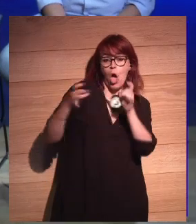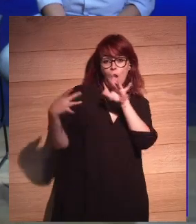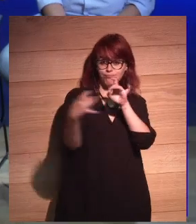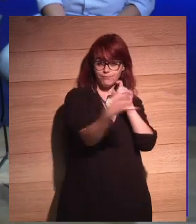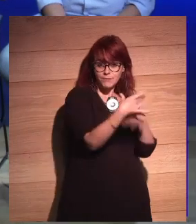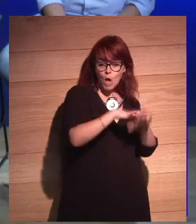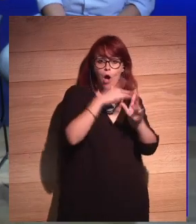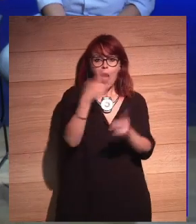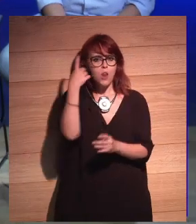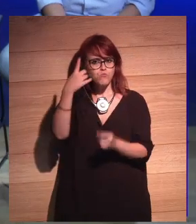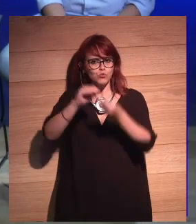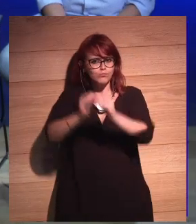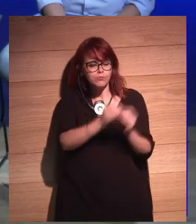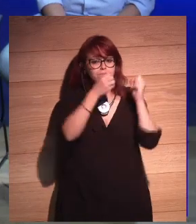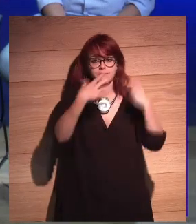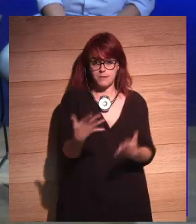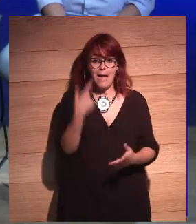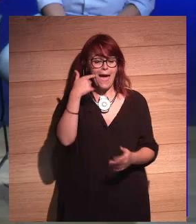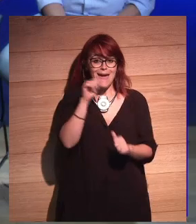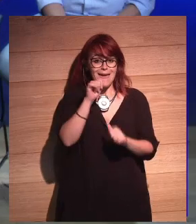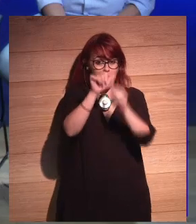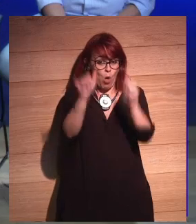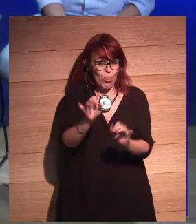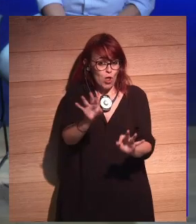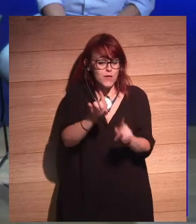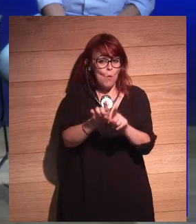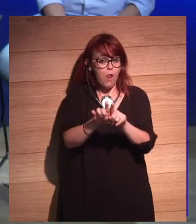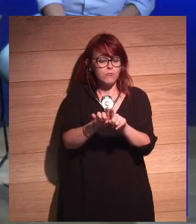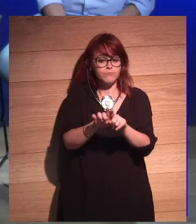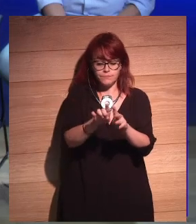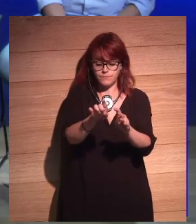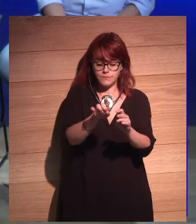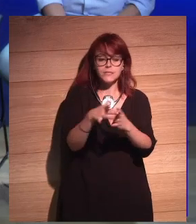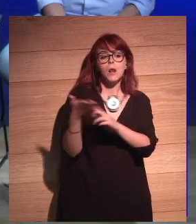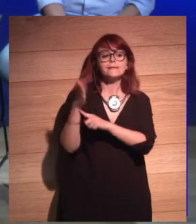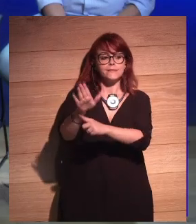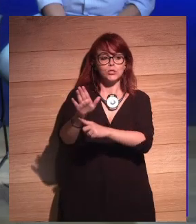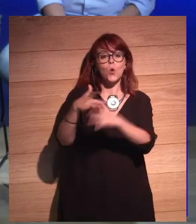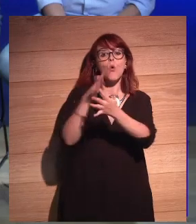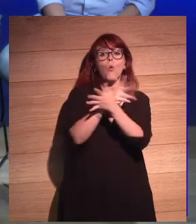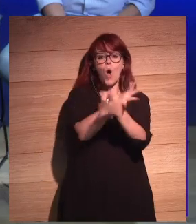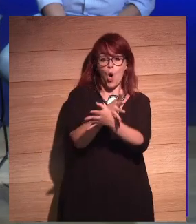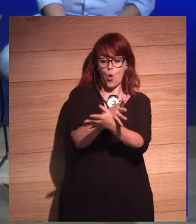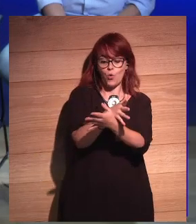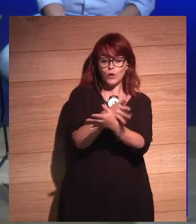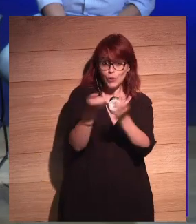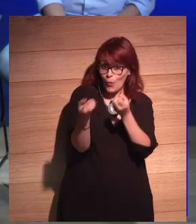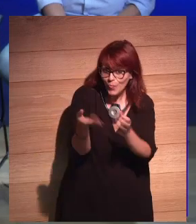alumnos brutal. El ejemplo nosotros se lo voy a enseñar a ella, hicimos un juego, ¿os lo